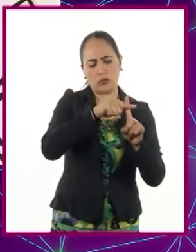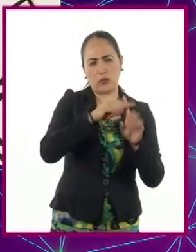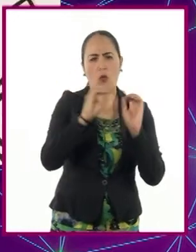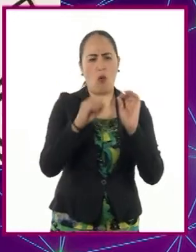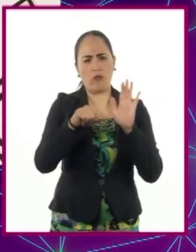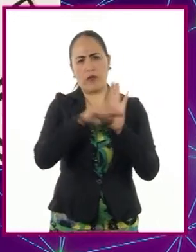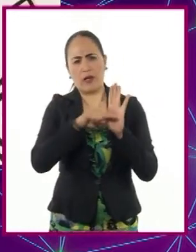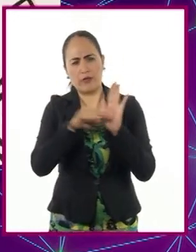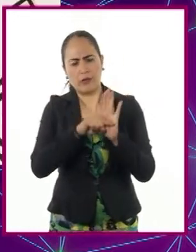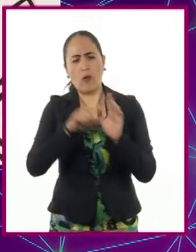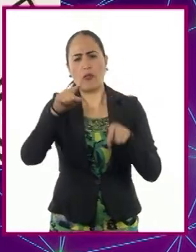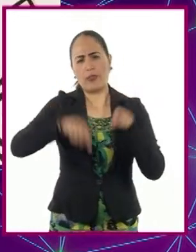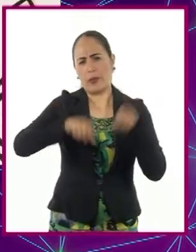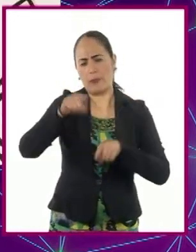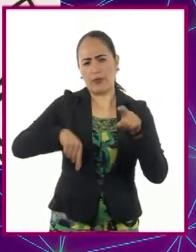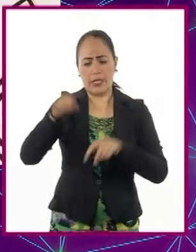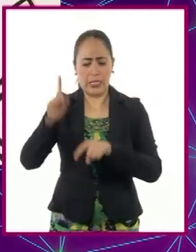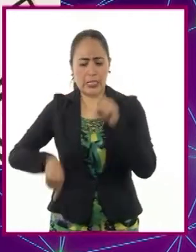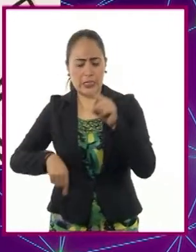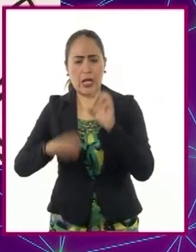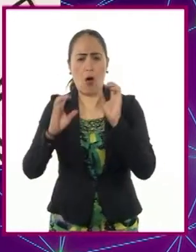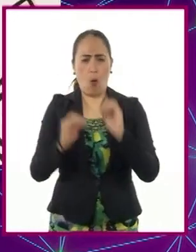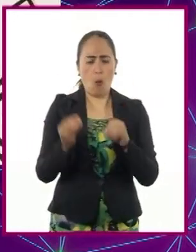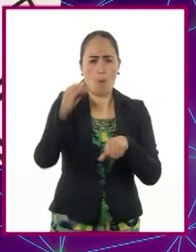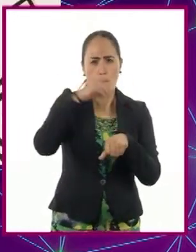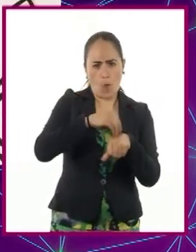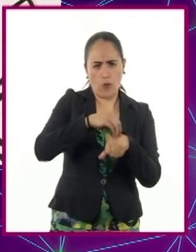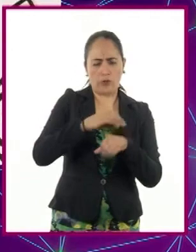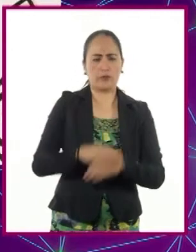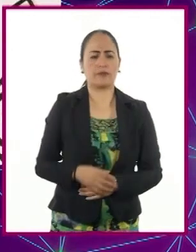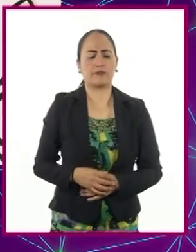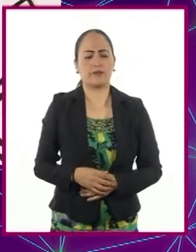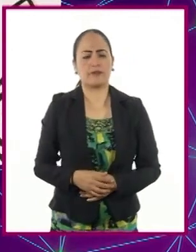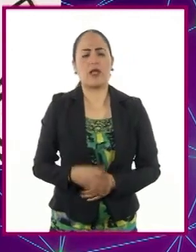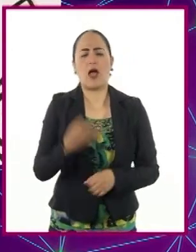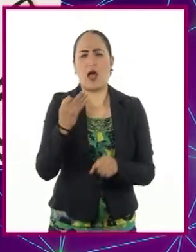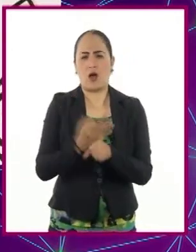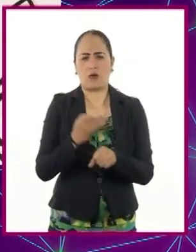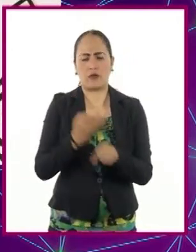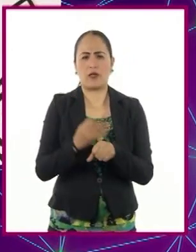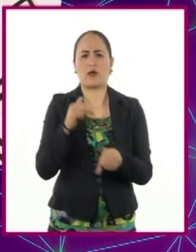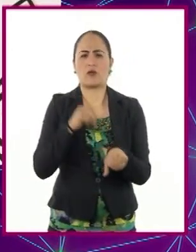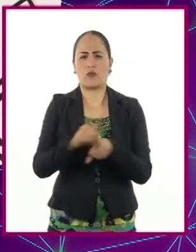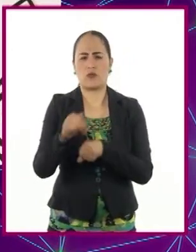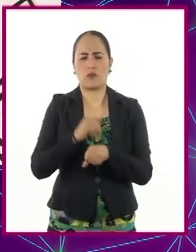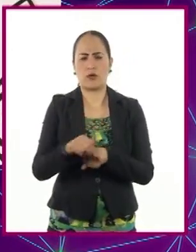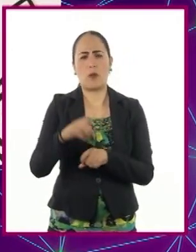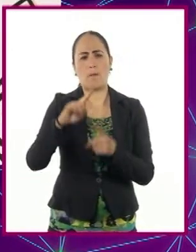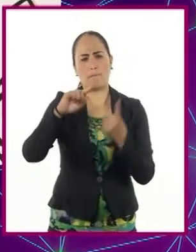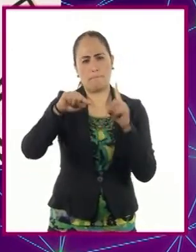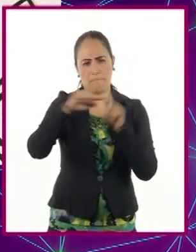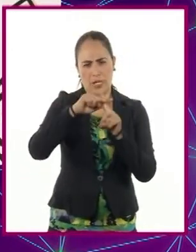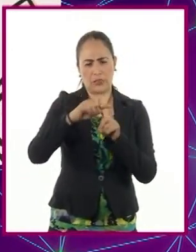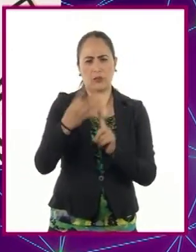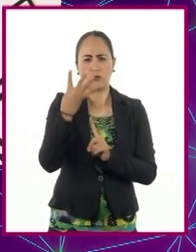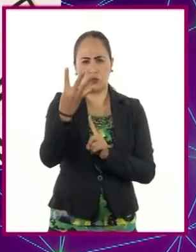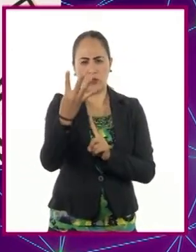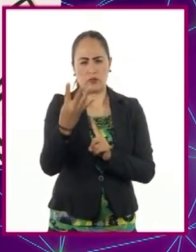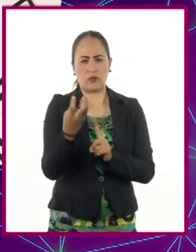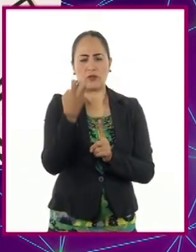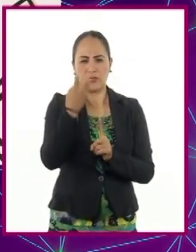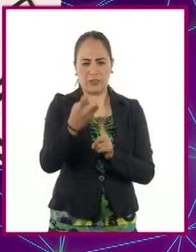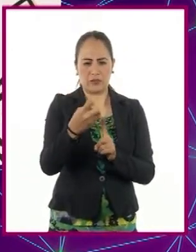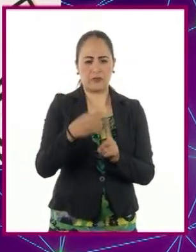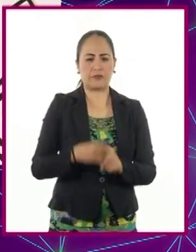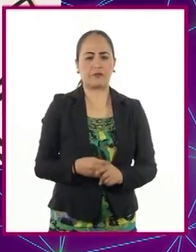pierden electrones. Para este caso utilizaremos el número de oxidación del carbono de +4. Lo anotamos en la